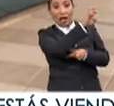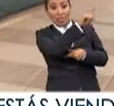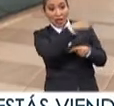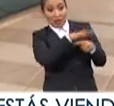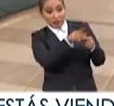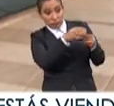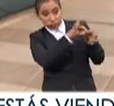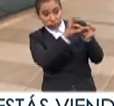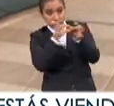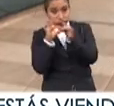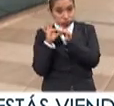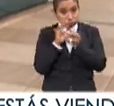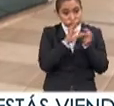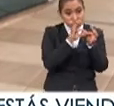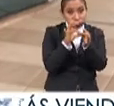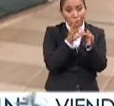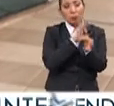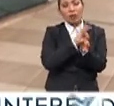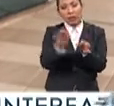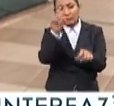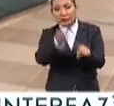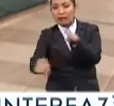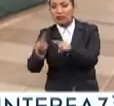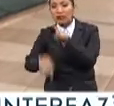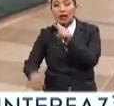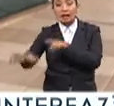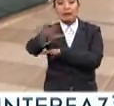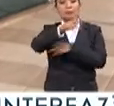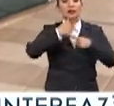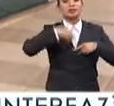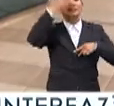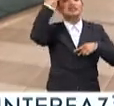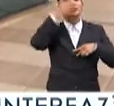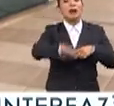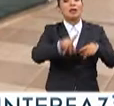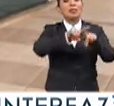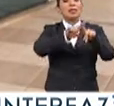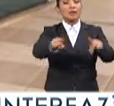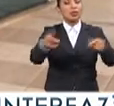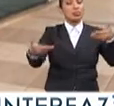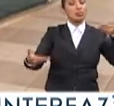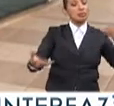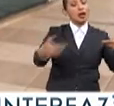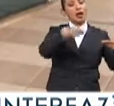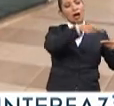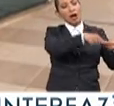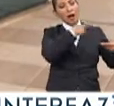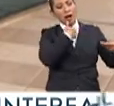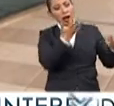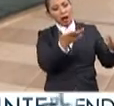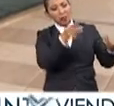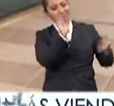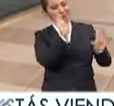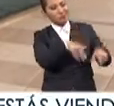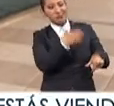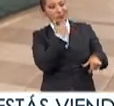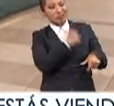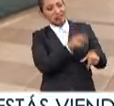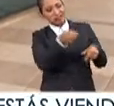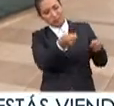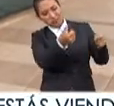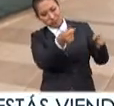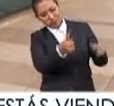muy horizontales podamos combatir y que la ciudadanía sepa diferenciar el grano de la paja es decir